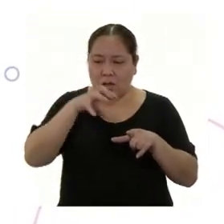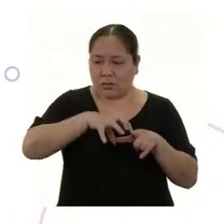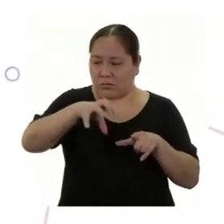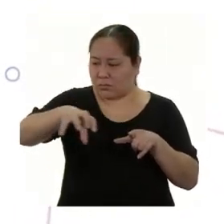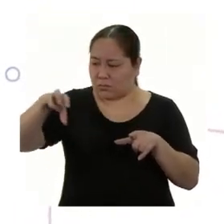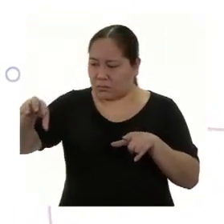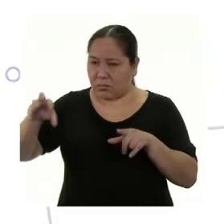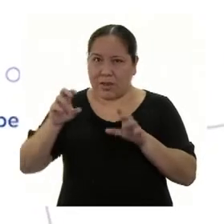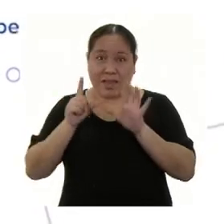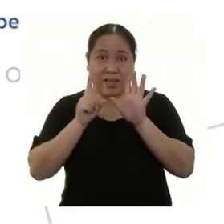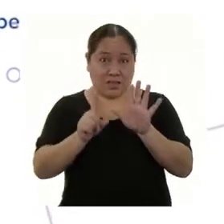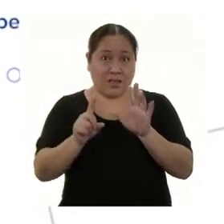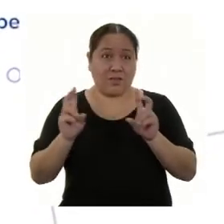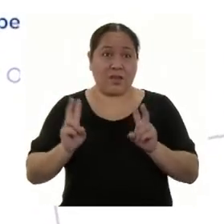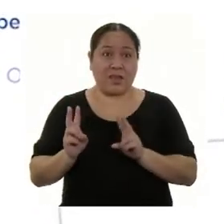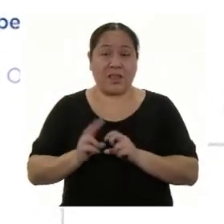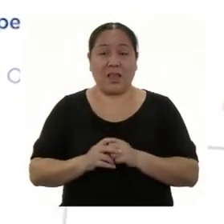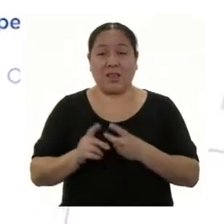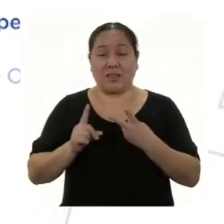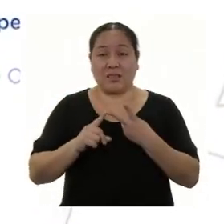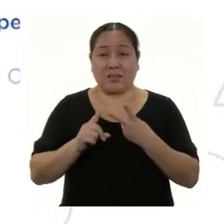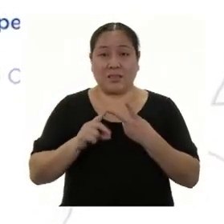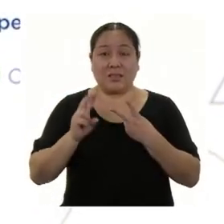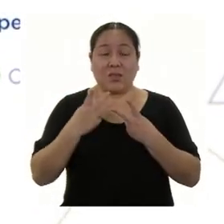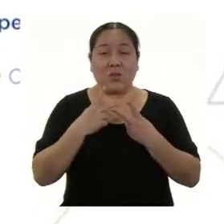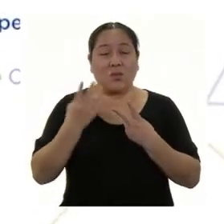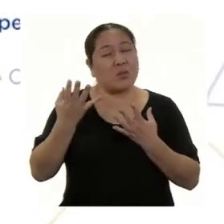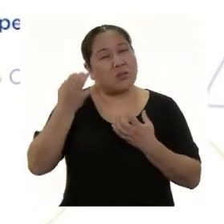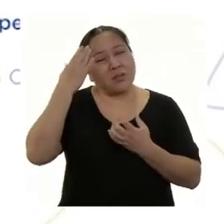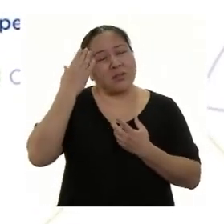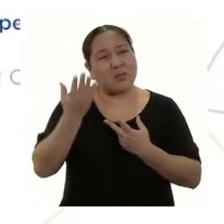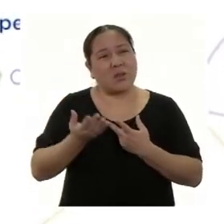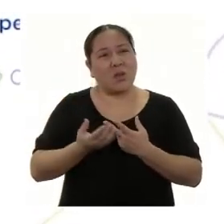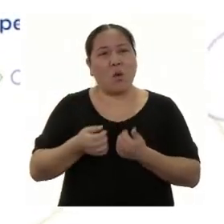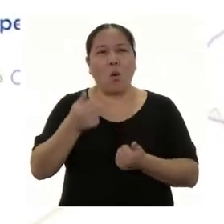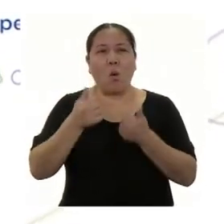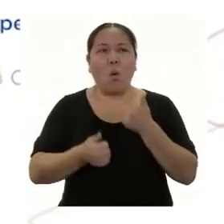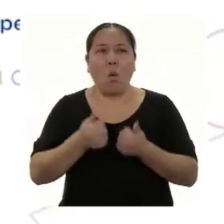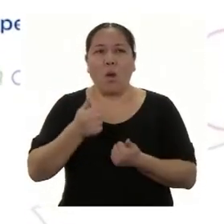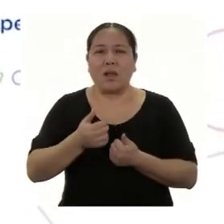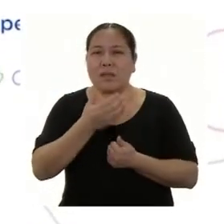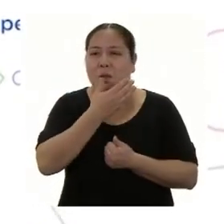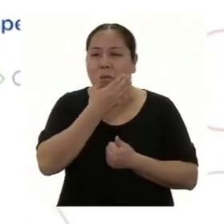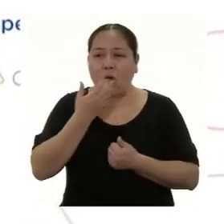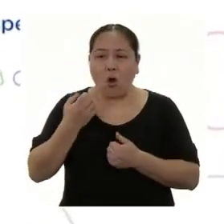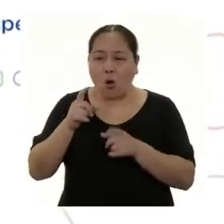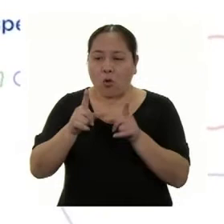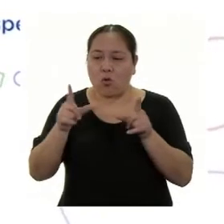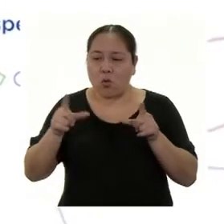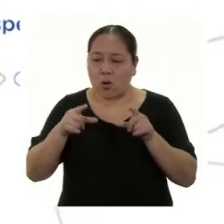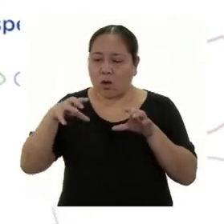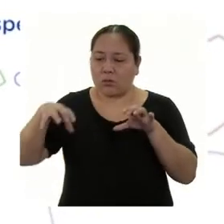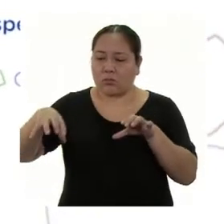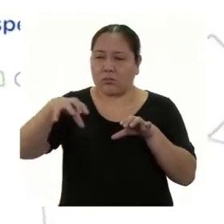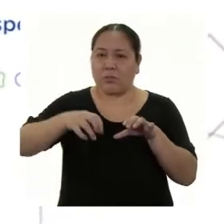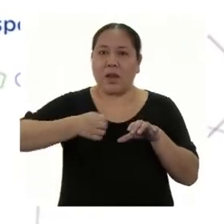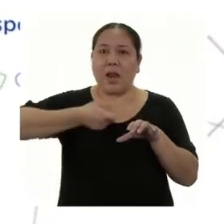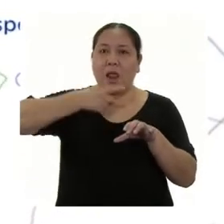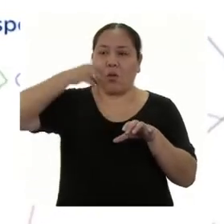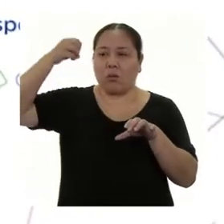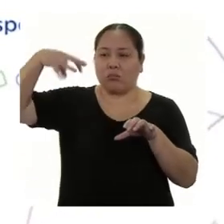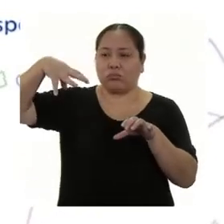quiero sembrar. Y lo segundo que quiero saber es cuál podría ser el mejor lugar para colocar el aspersor de agua